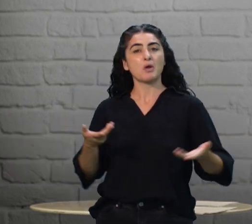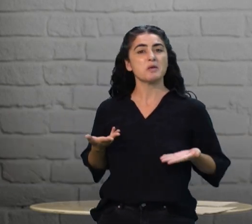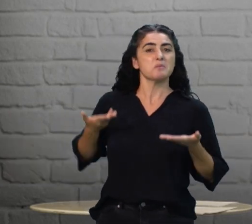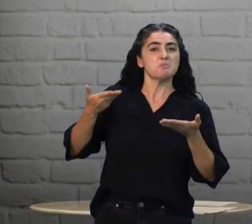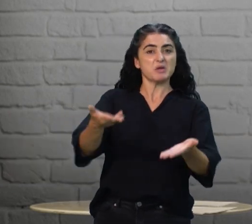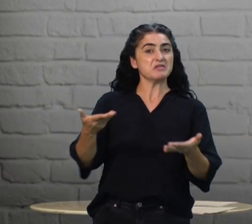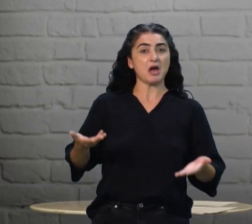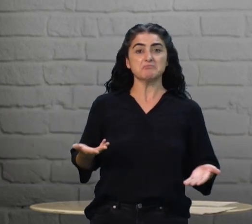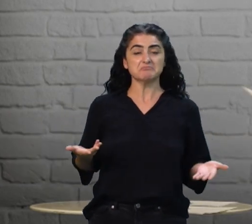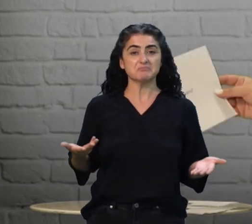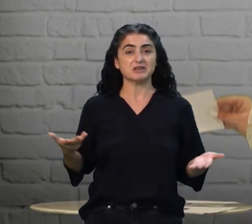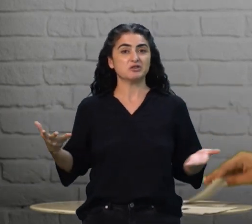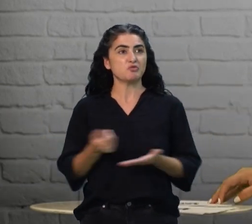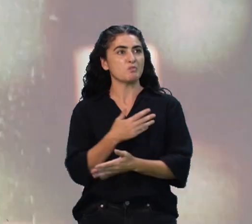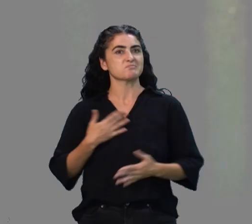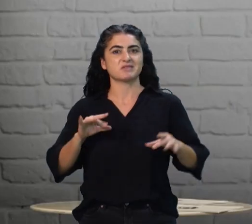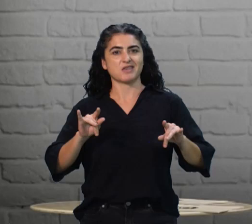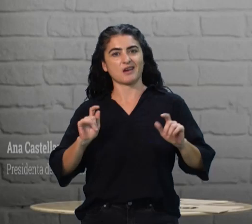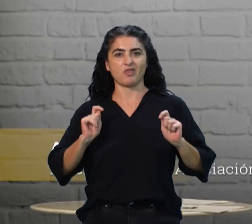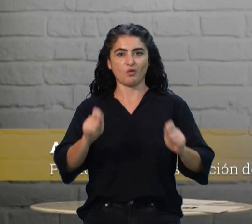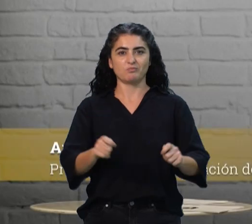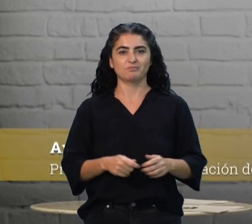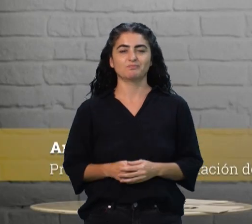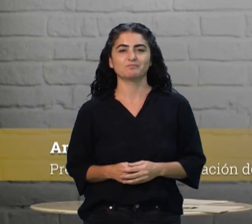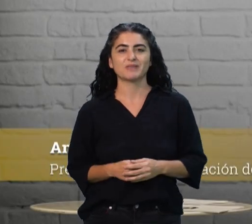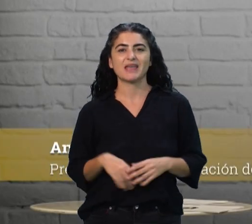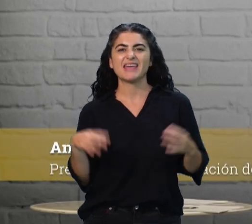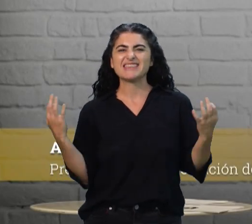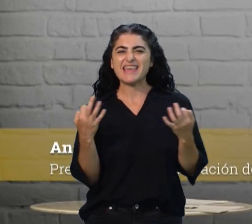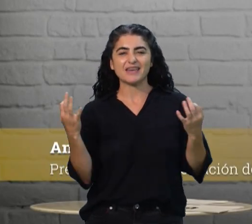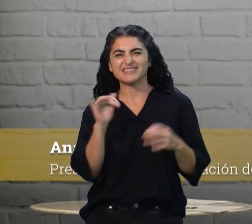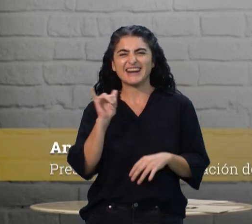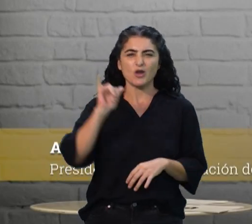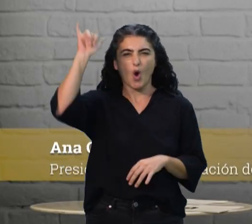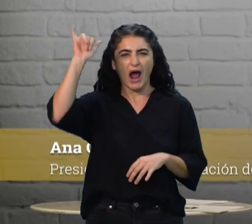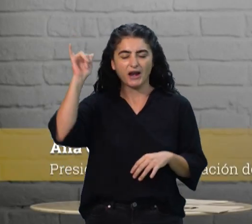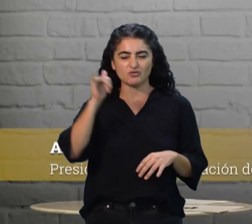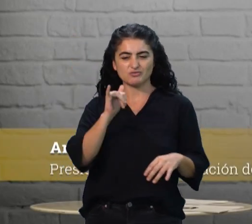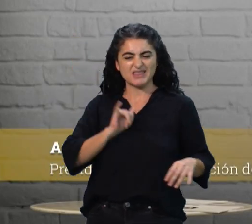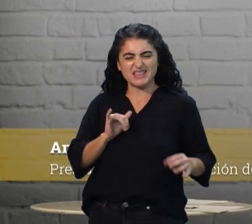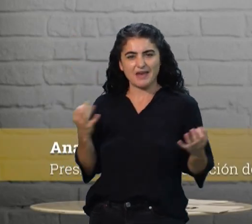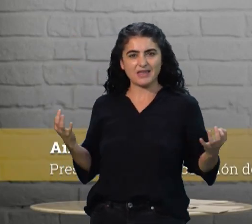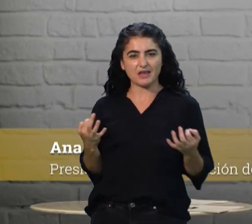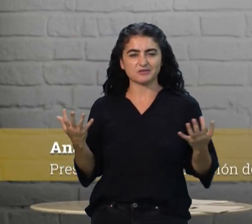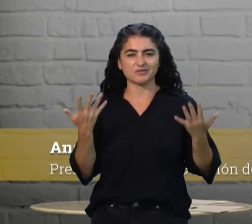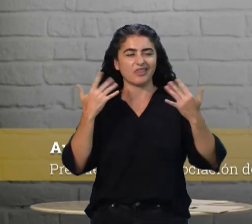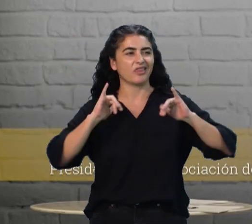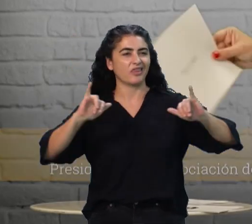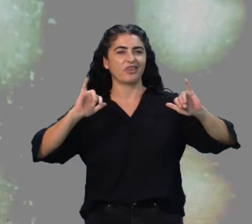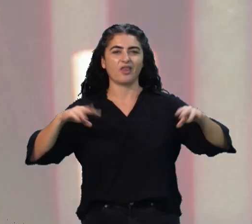dasas todo por tu tierra Qué es ser riojano pues ser muy disfrutón yo